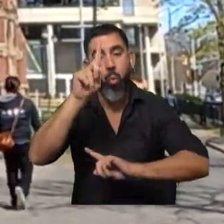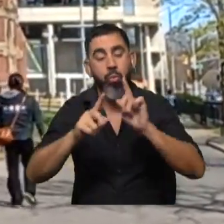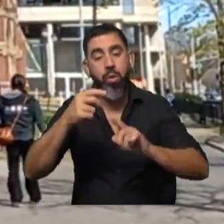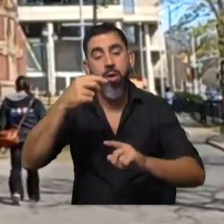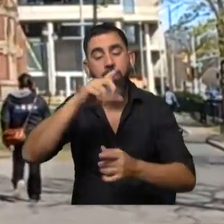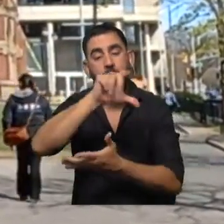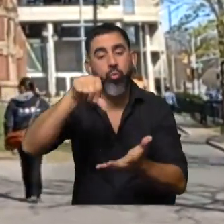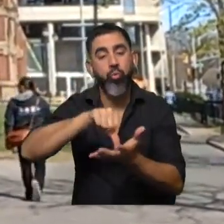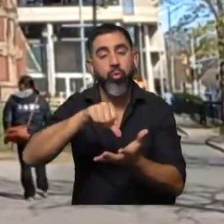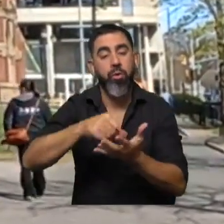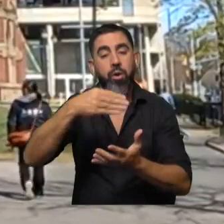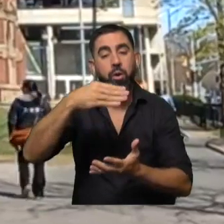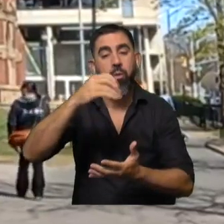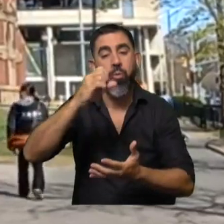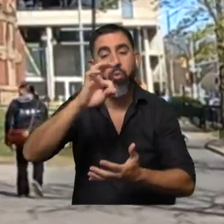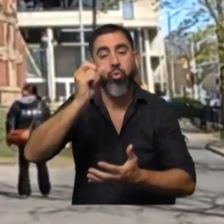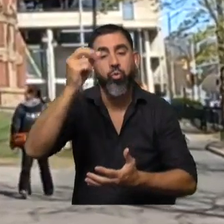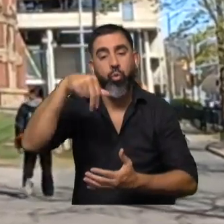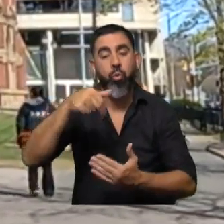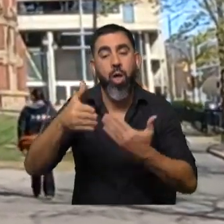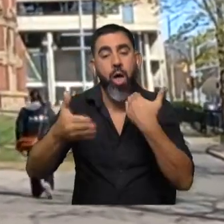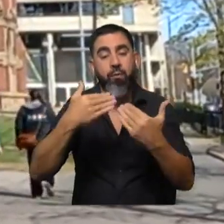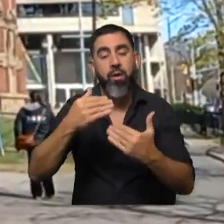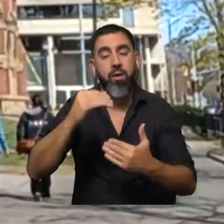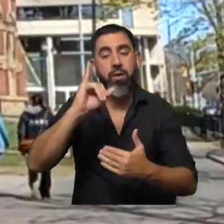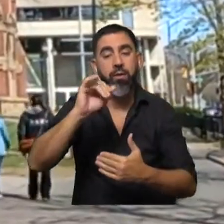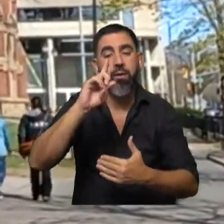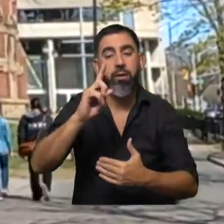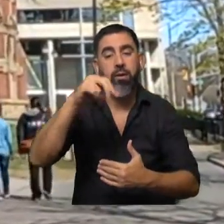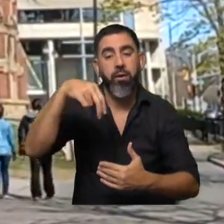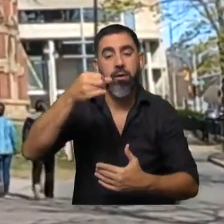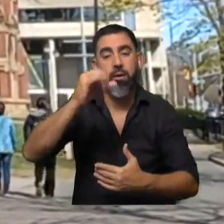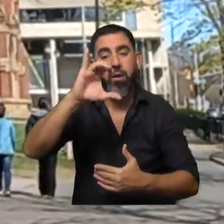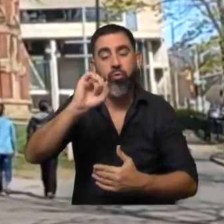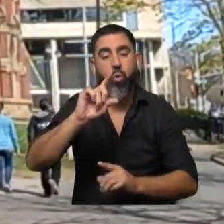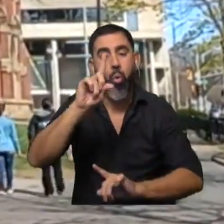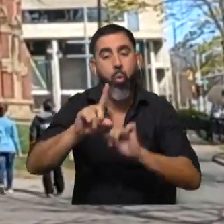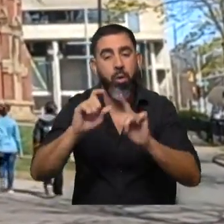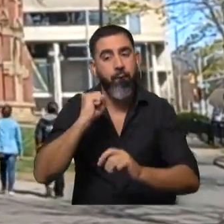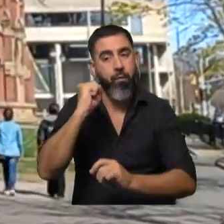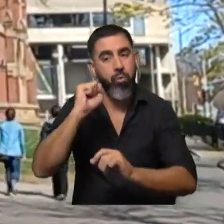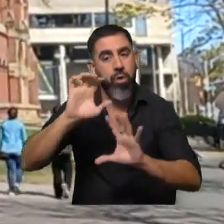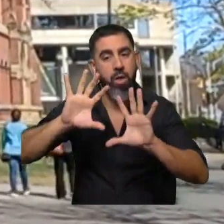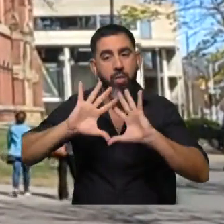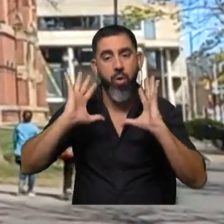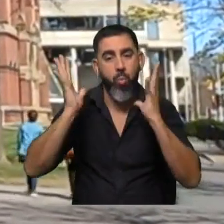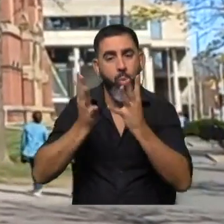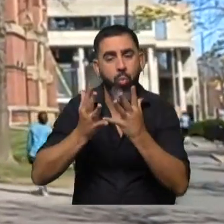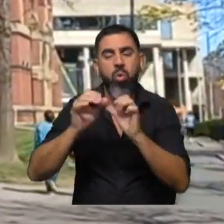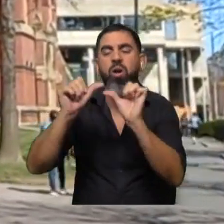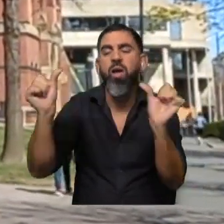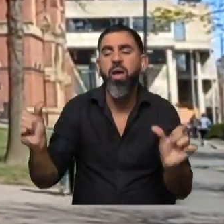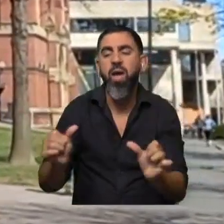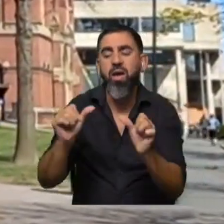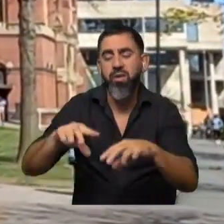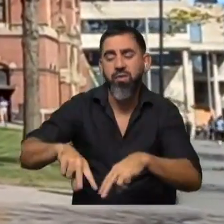con el neurocientífico Ignacio Sanguinetti sobre su vida en una de las universidades más prestigiosas del mundo, su trabajo en el estudio del